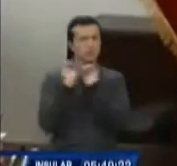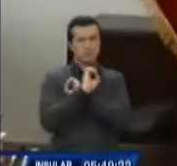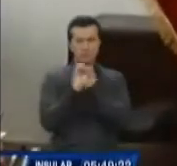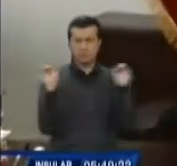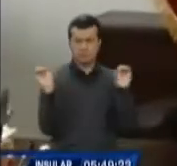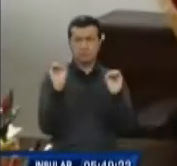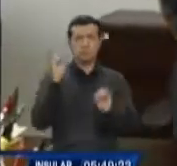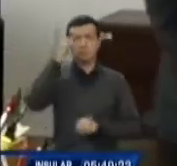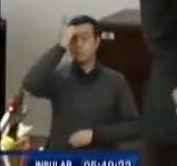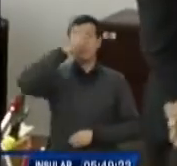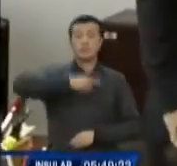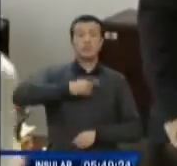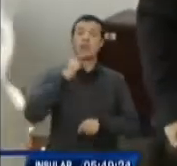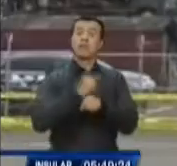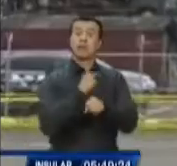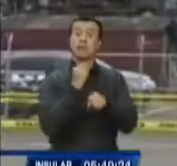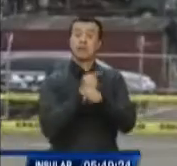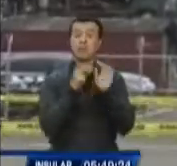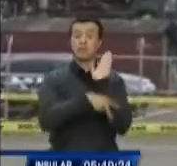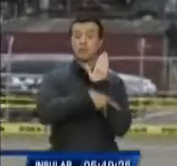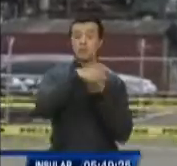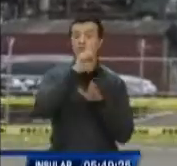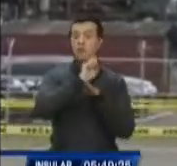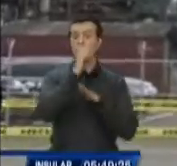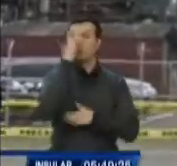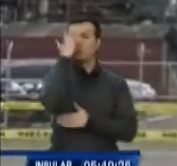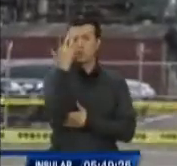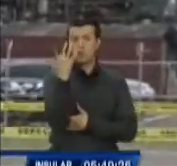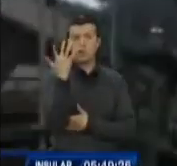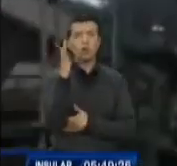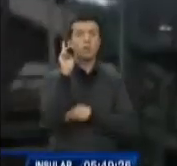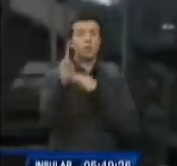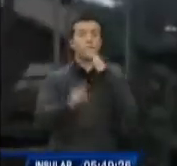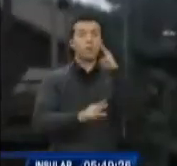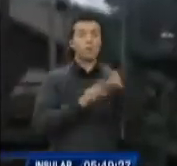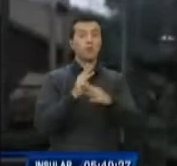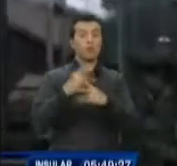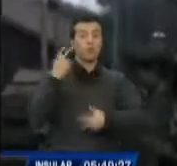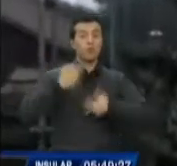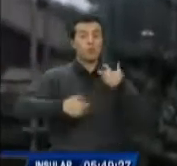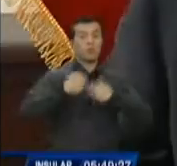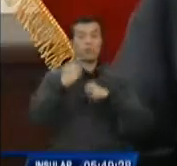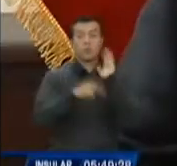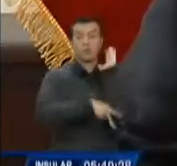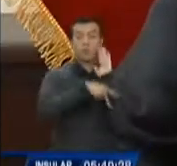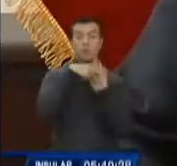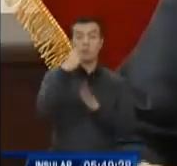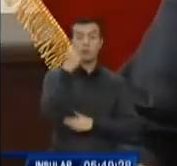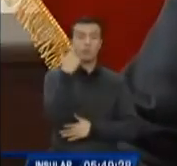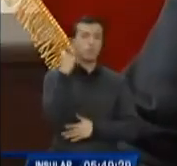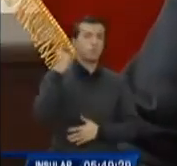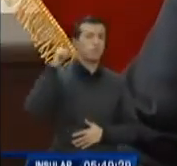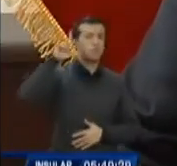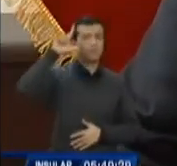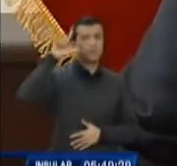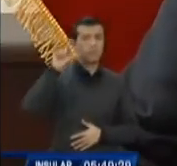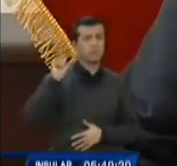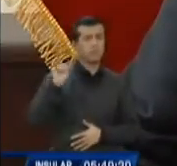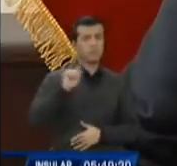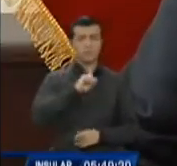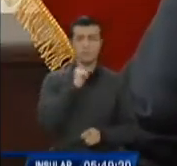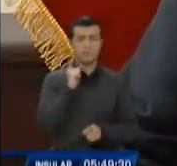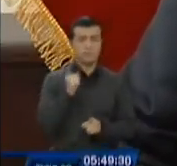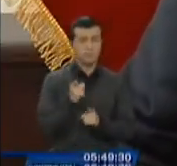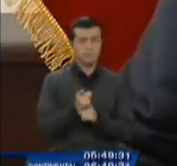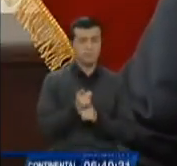La medida, según el gerente general de Petroecuador, obedece a la situación que atraviesa a nivel mundial el sector hidrocarburífero. El desplome del precio del